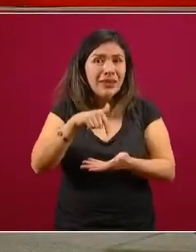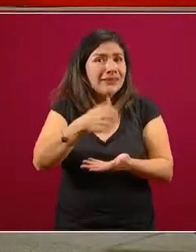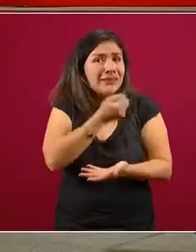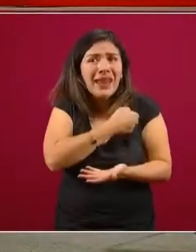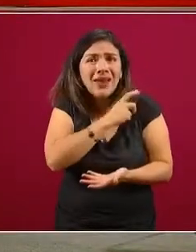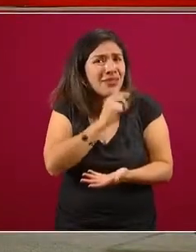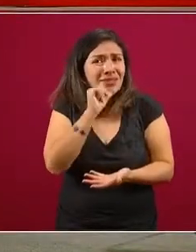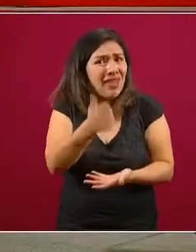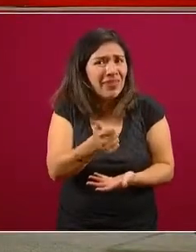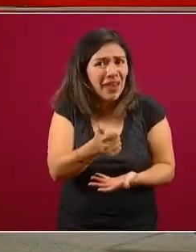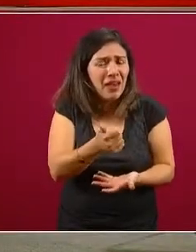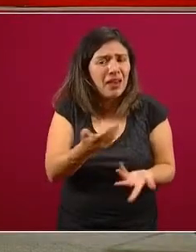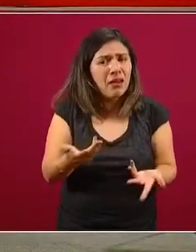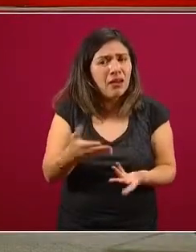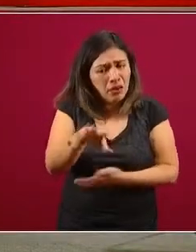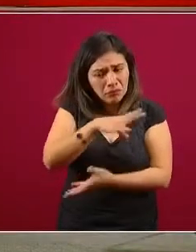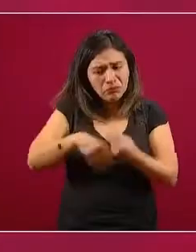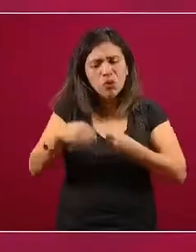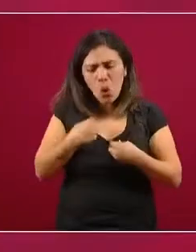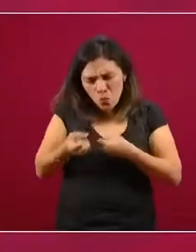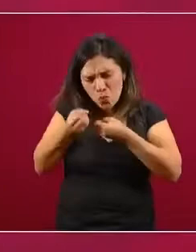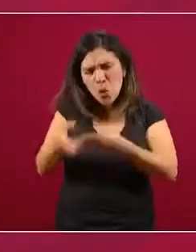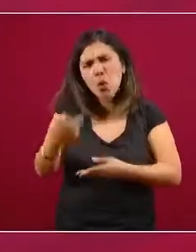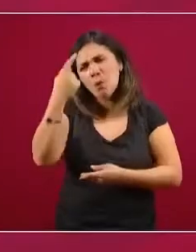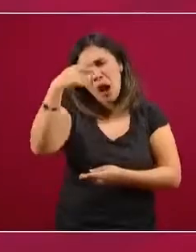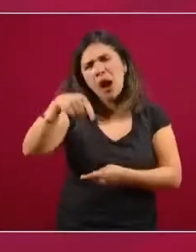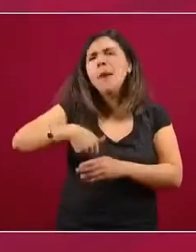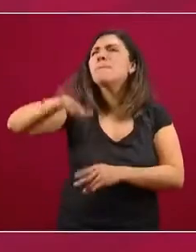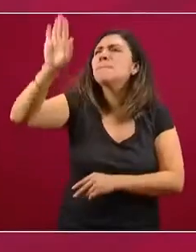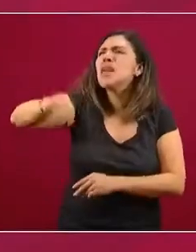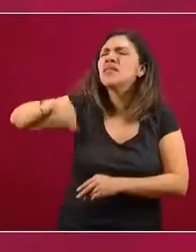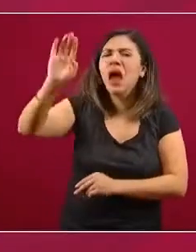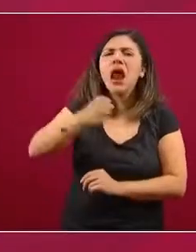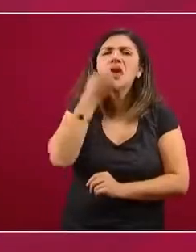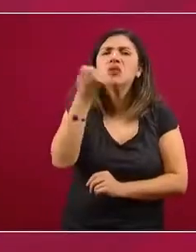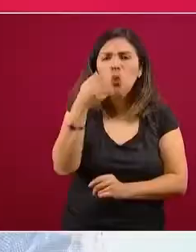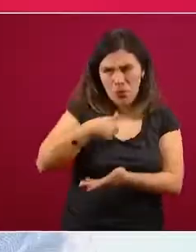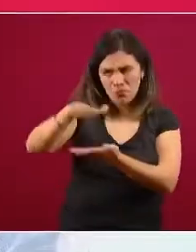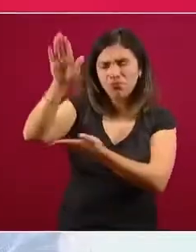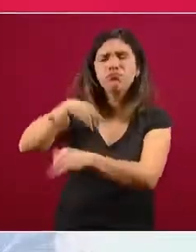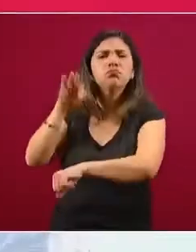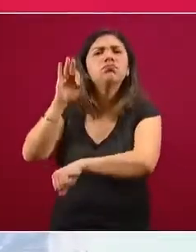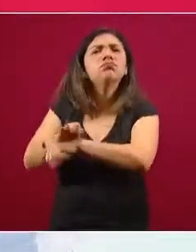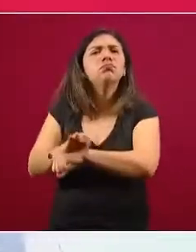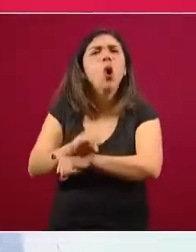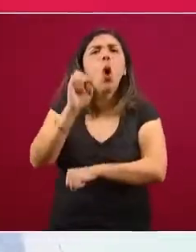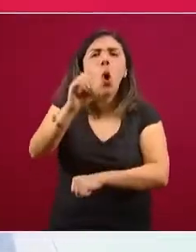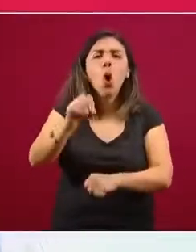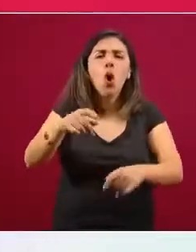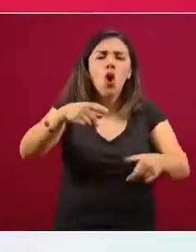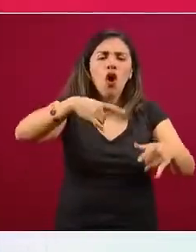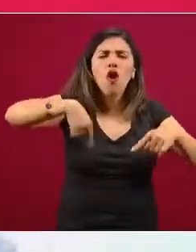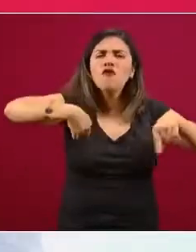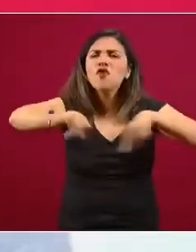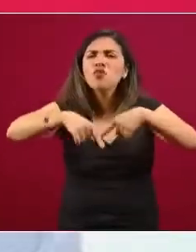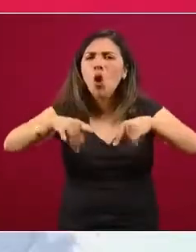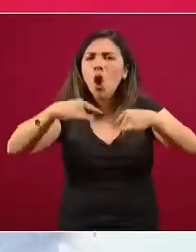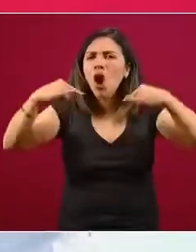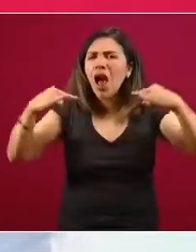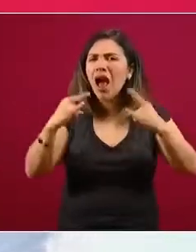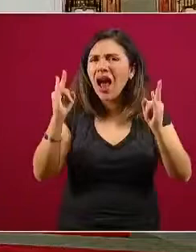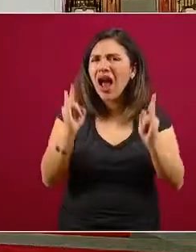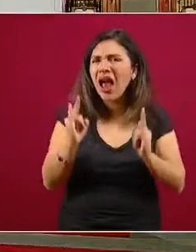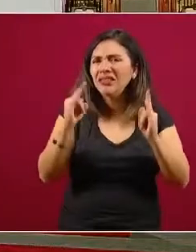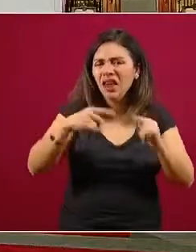saludable, pero además donativos, por ejemplo, para pintar la escuela o pintar la cancha de fútbol o básquetbol,